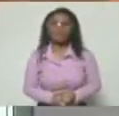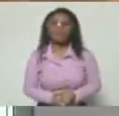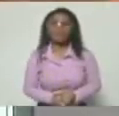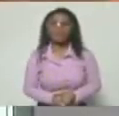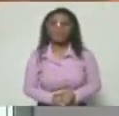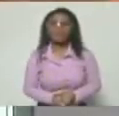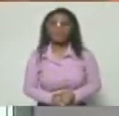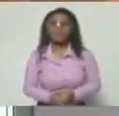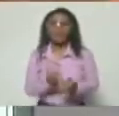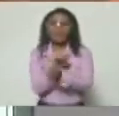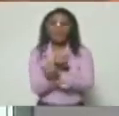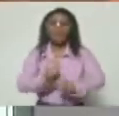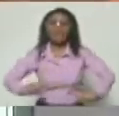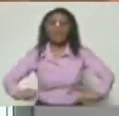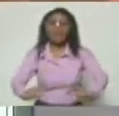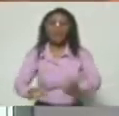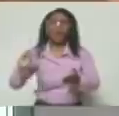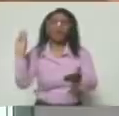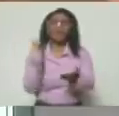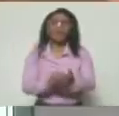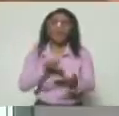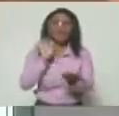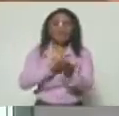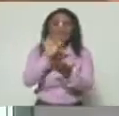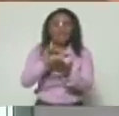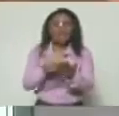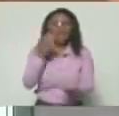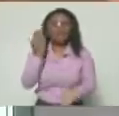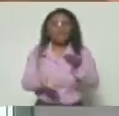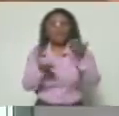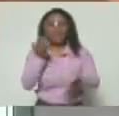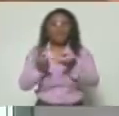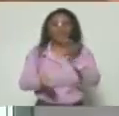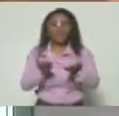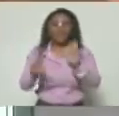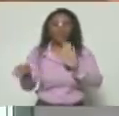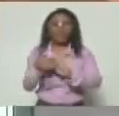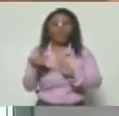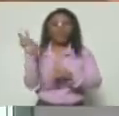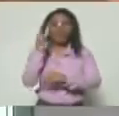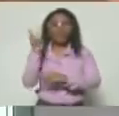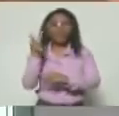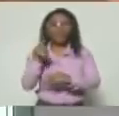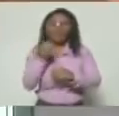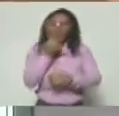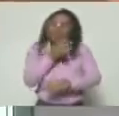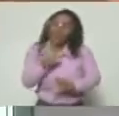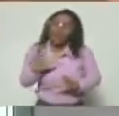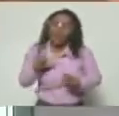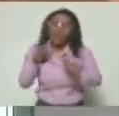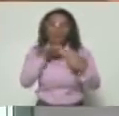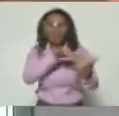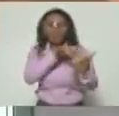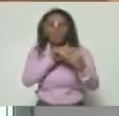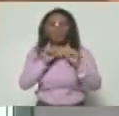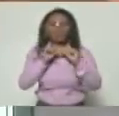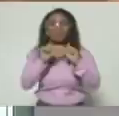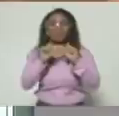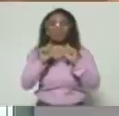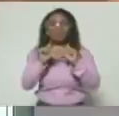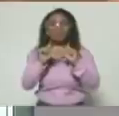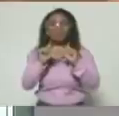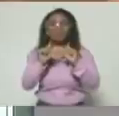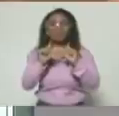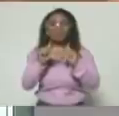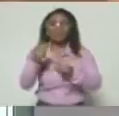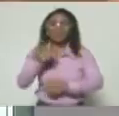Han fracasado nuevamente en su estrategia de desestabilización contra Venezuela. Bueno, la batalla continúa.